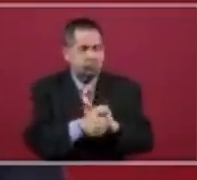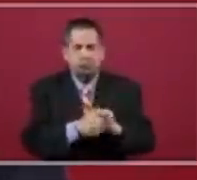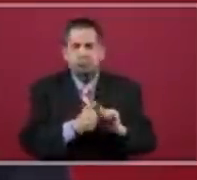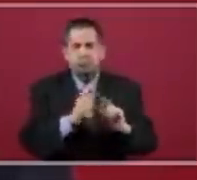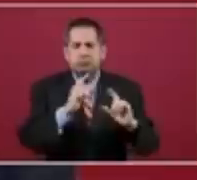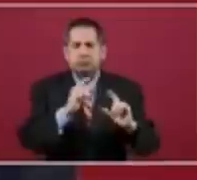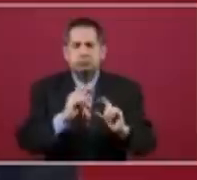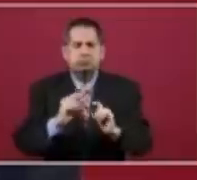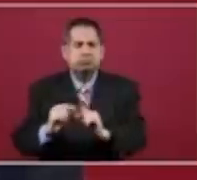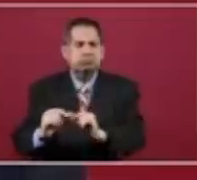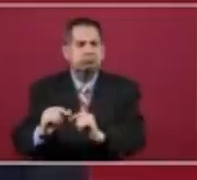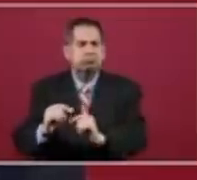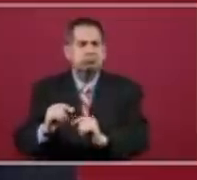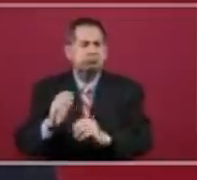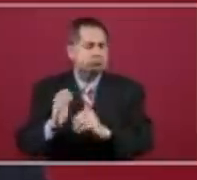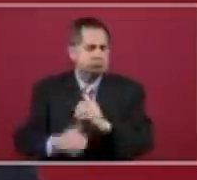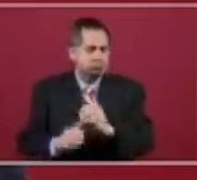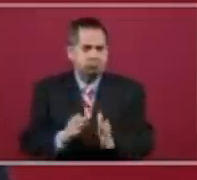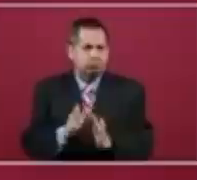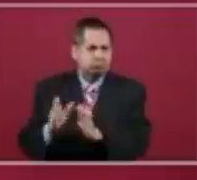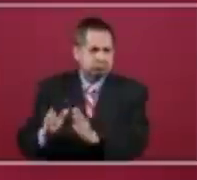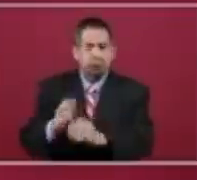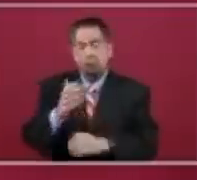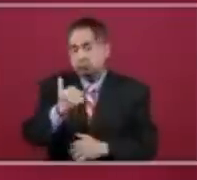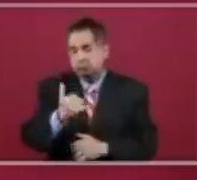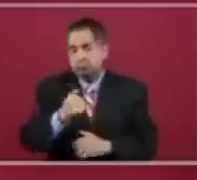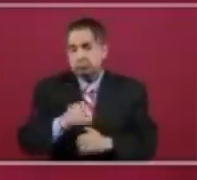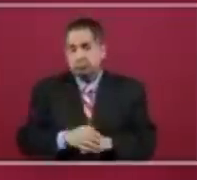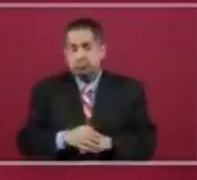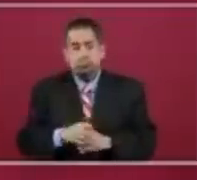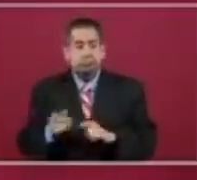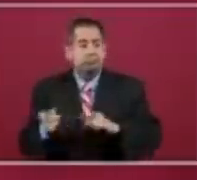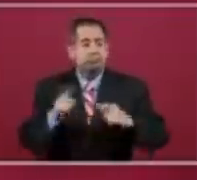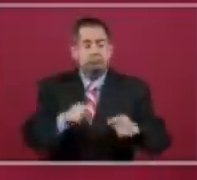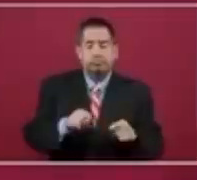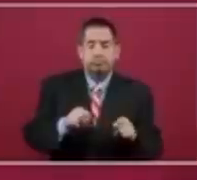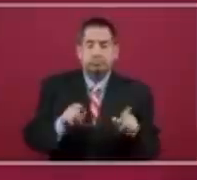pública. Y la Guardia Nacional,